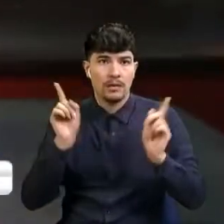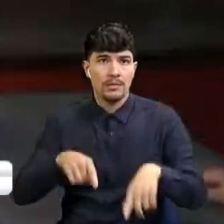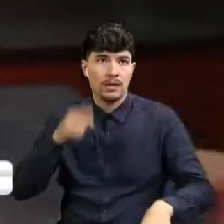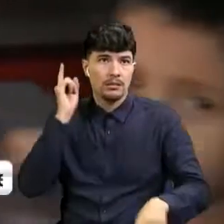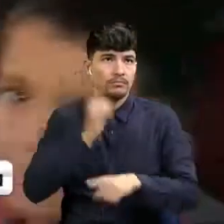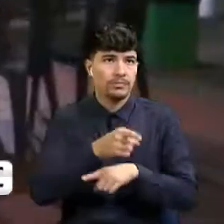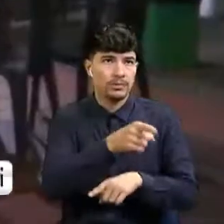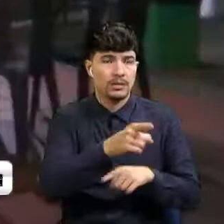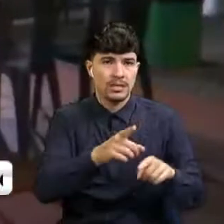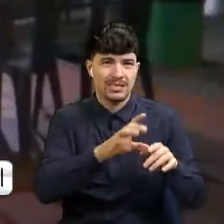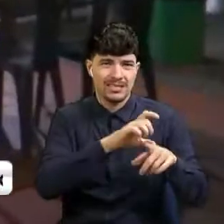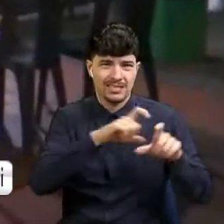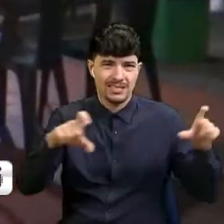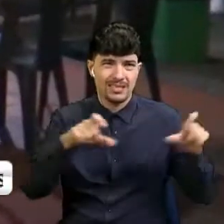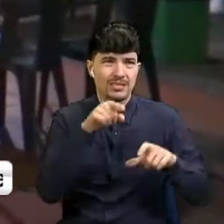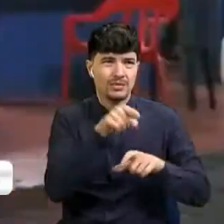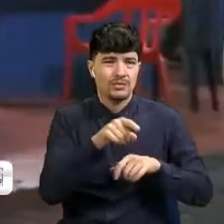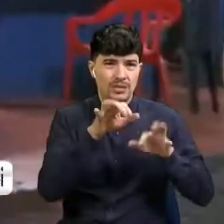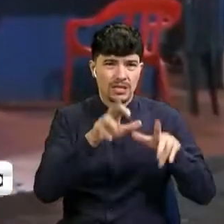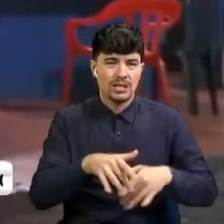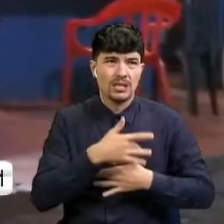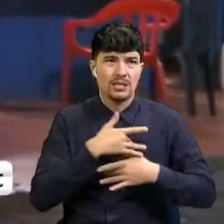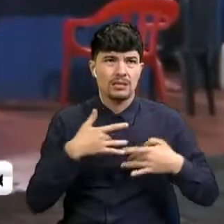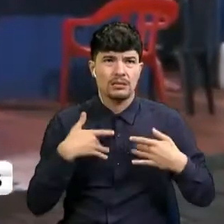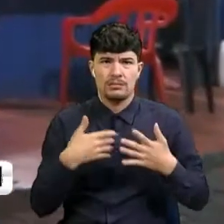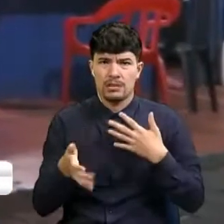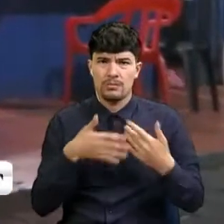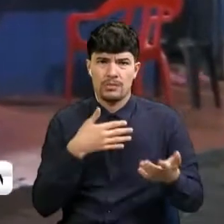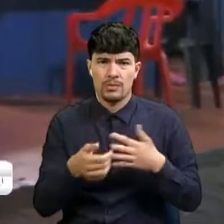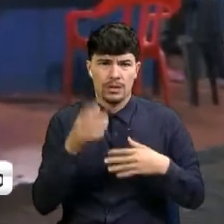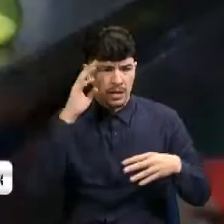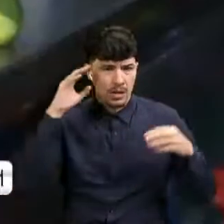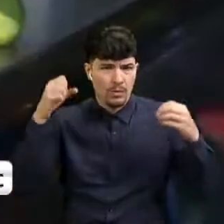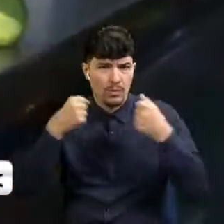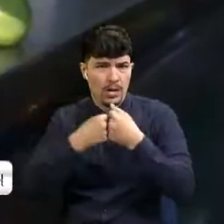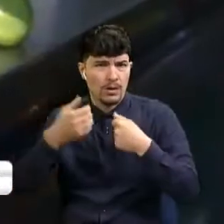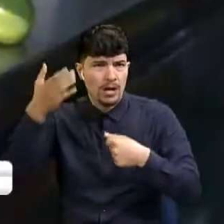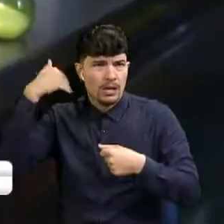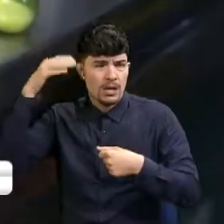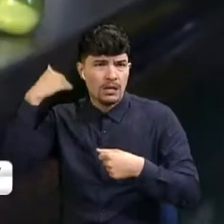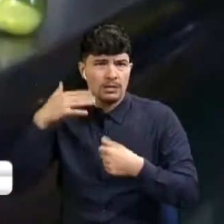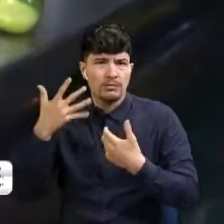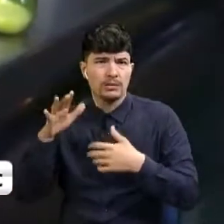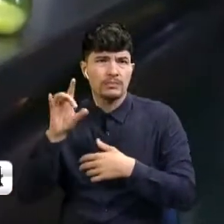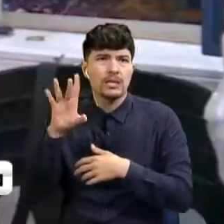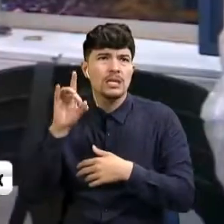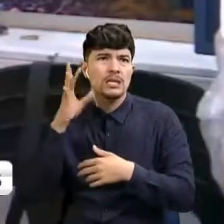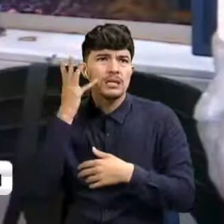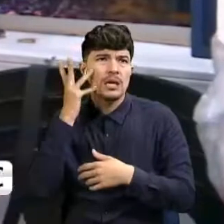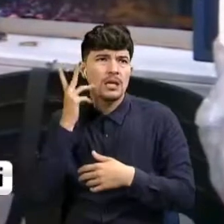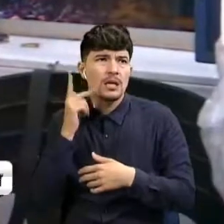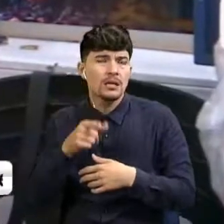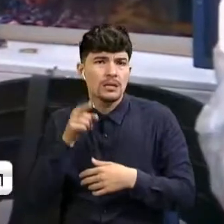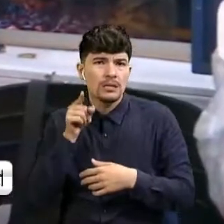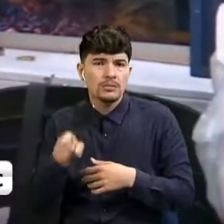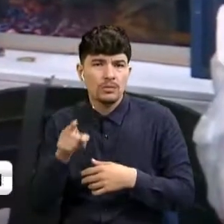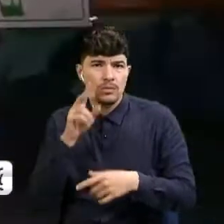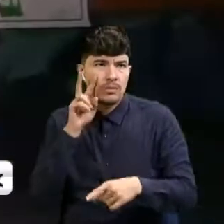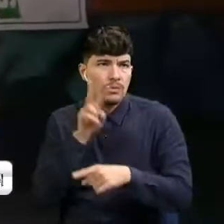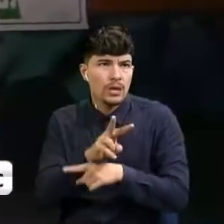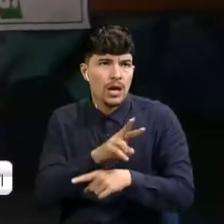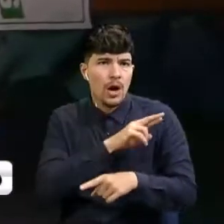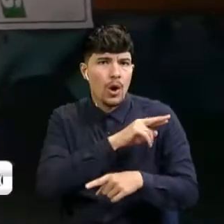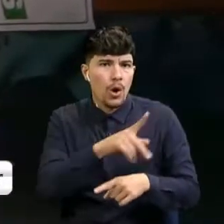sellos de cierre de la Secretaría de Salud, sin importar que tuvieran un acuerdo que se generó hace menos de 15 días, en el cual mirarían